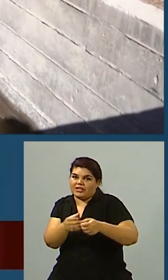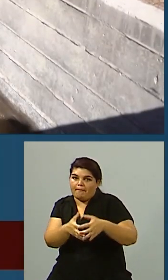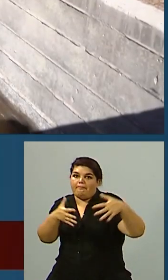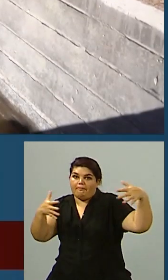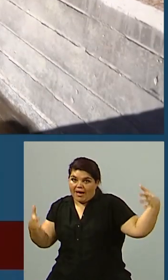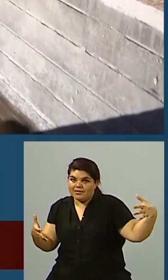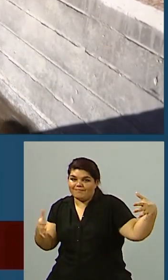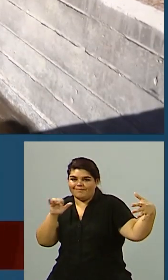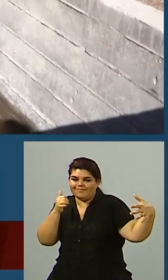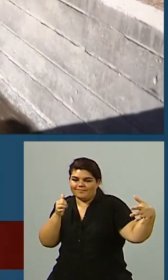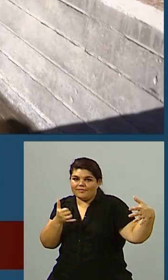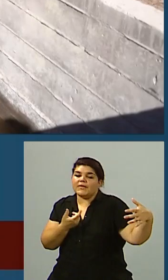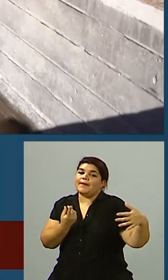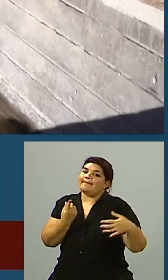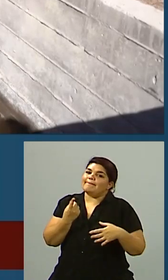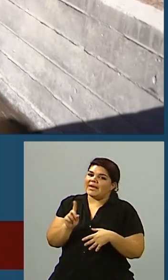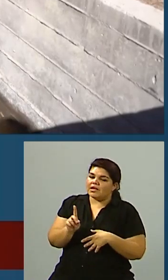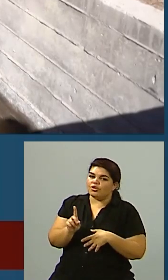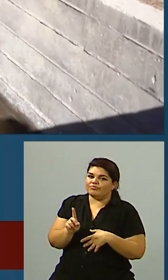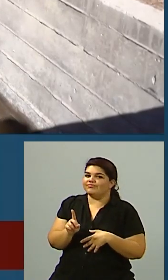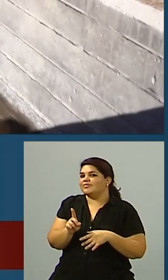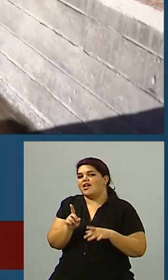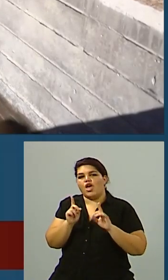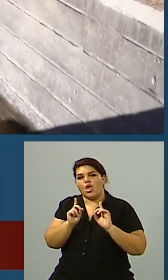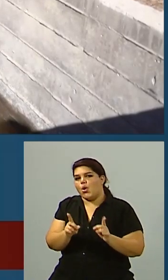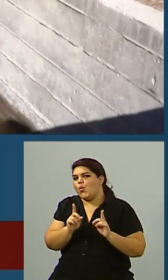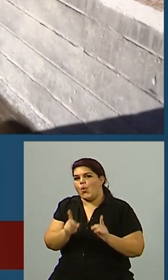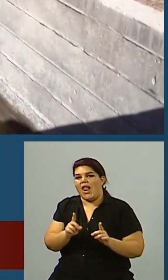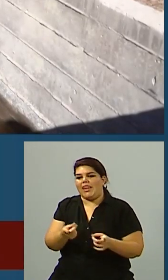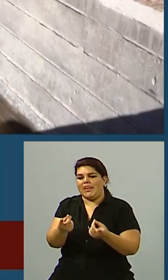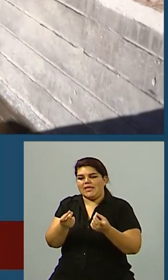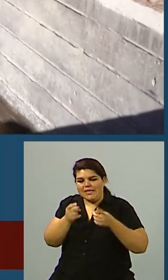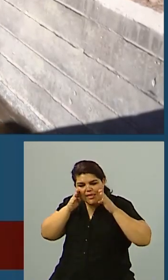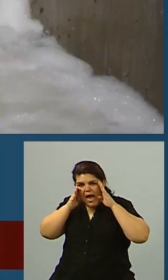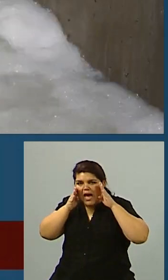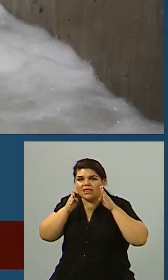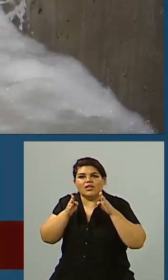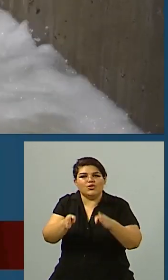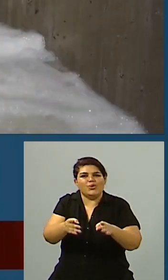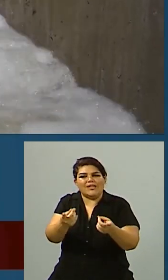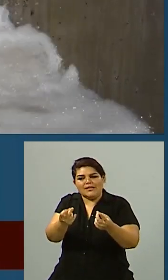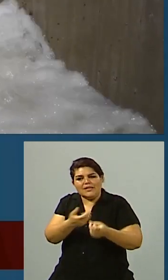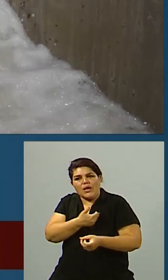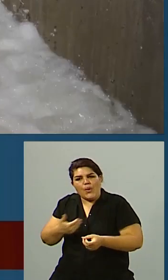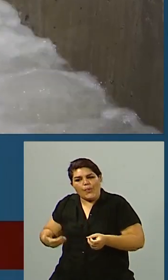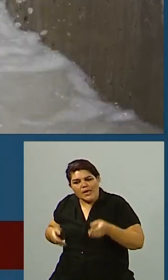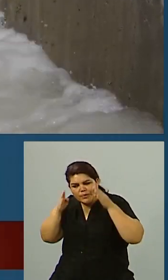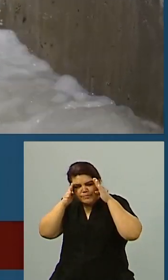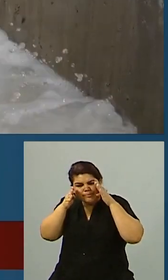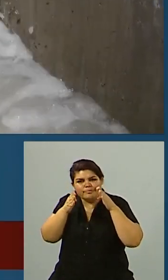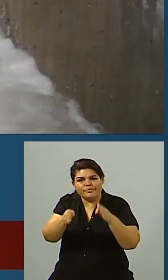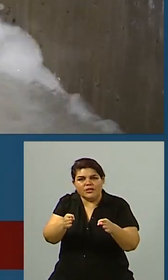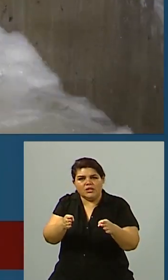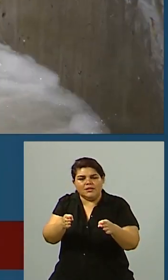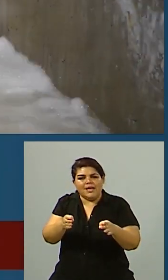estamos frente a un problema que debemos administrar de otro modo, y ya hace varios años que se tiene y se va tomando conciencia de esto.